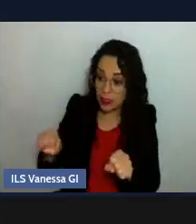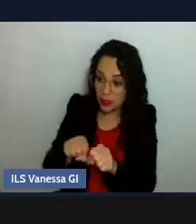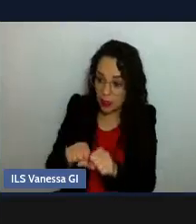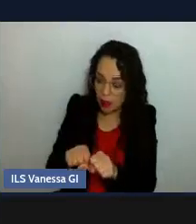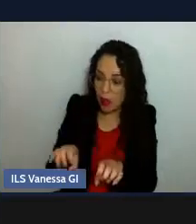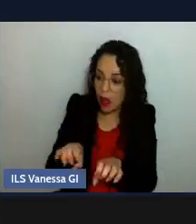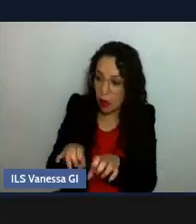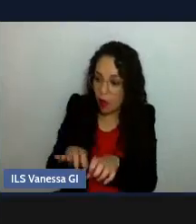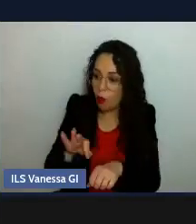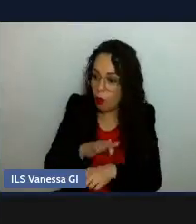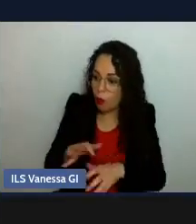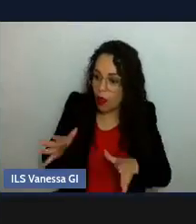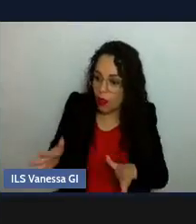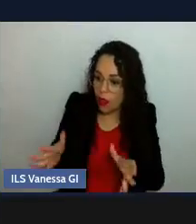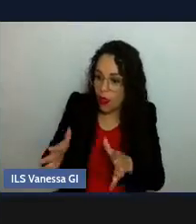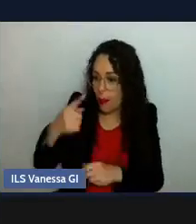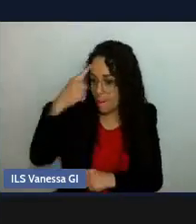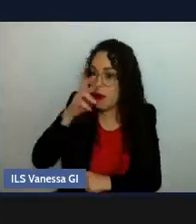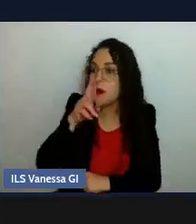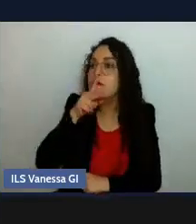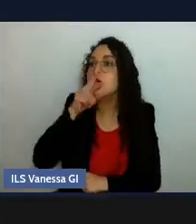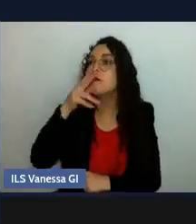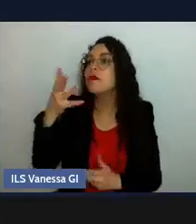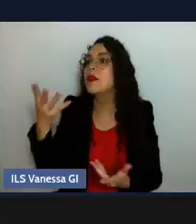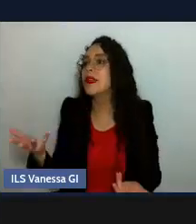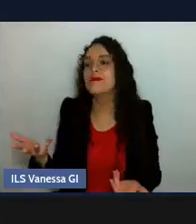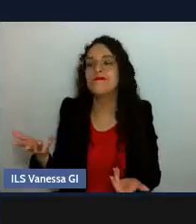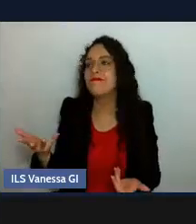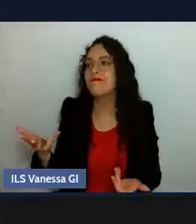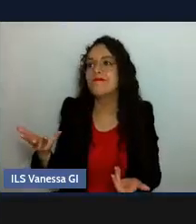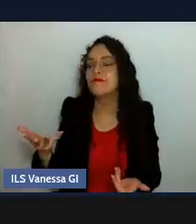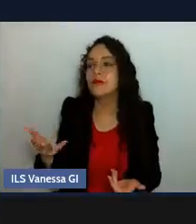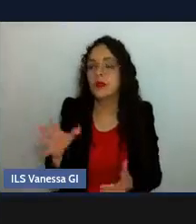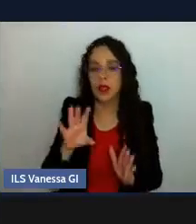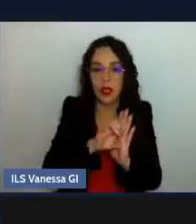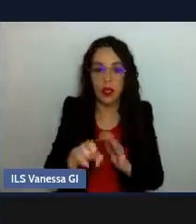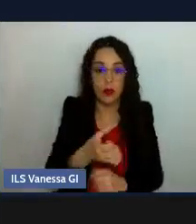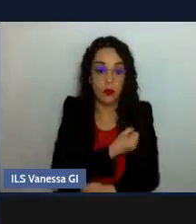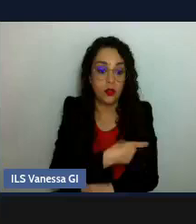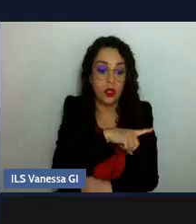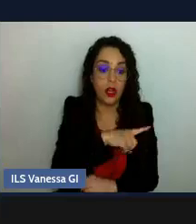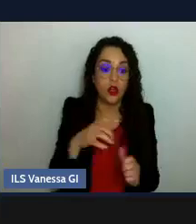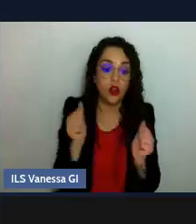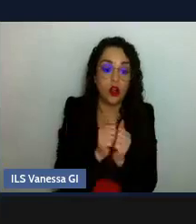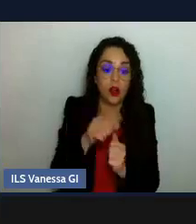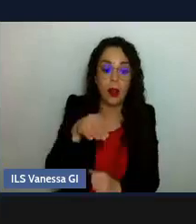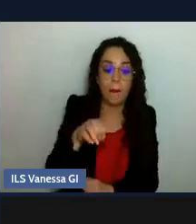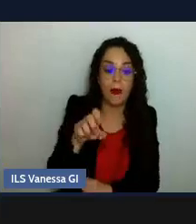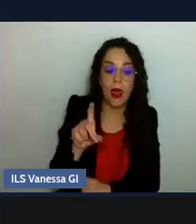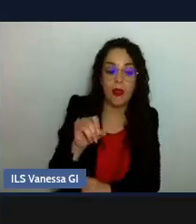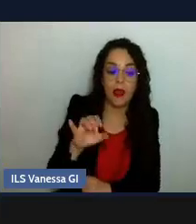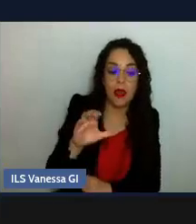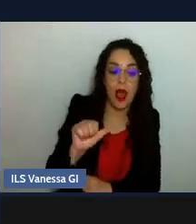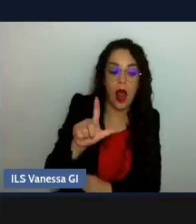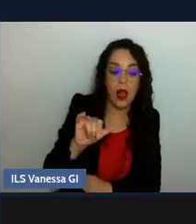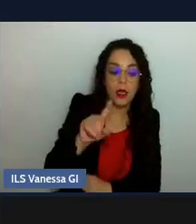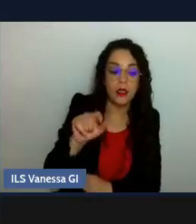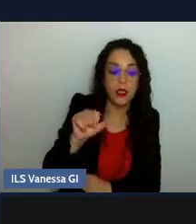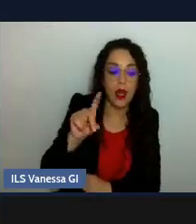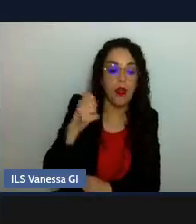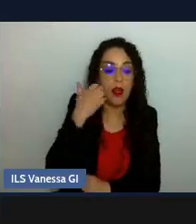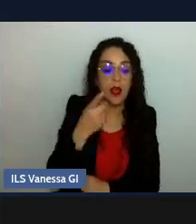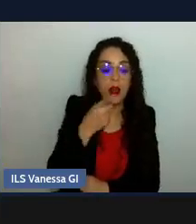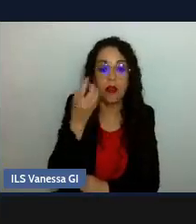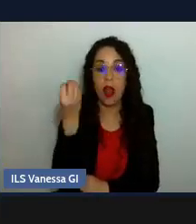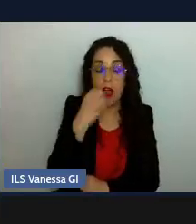visión medicalizada de la salud. O sea, medicalizada es de, si no hay un medicamento de por medio, si no